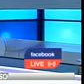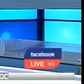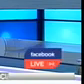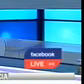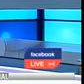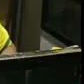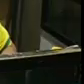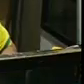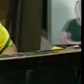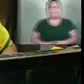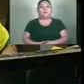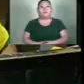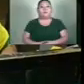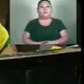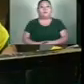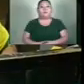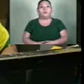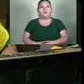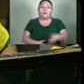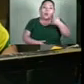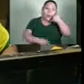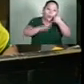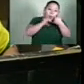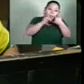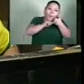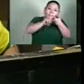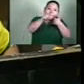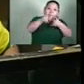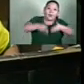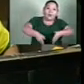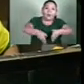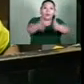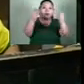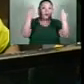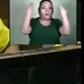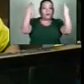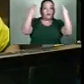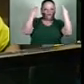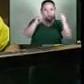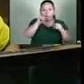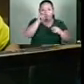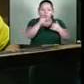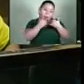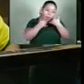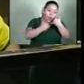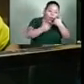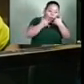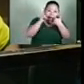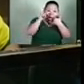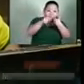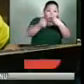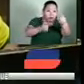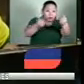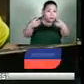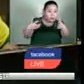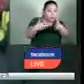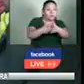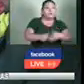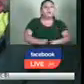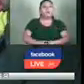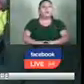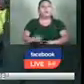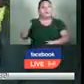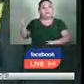a la población. 3535 dirige hacia la Juan Pablo y Octava tenemos un accidente de tránsito.